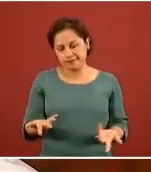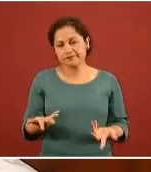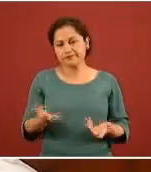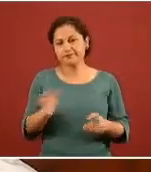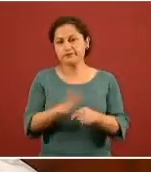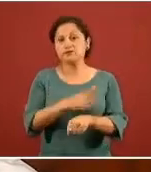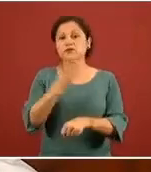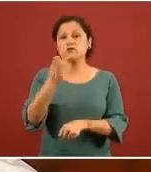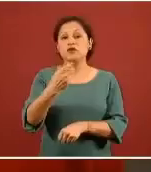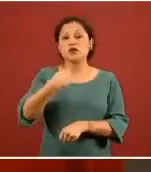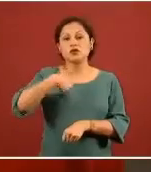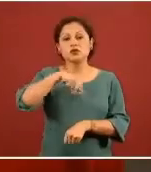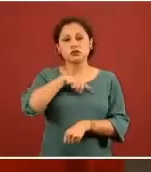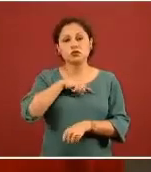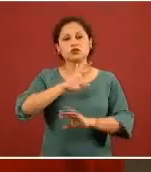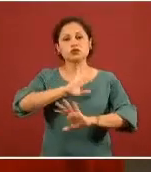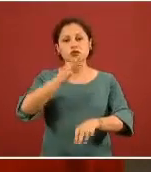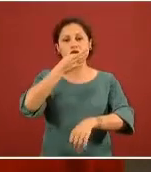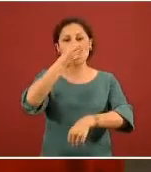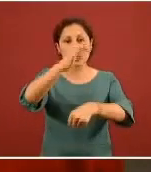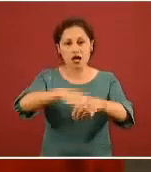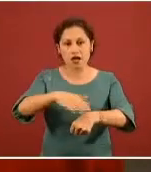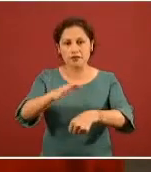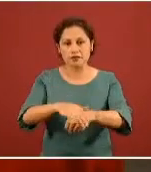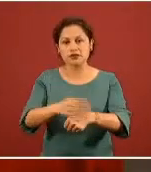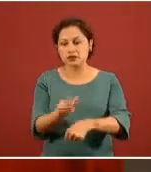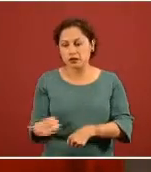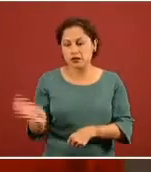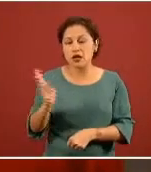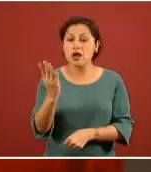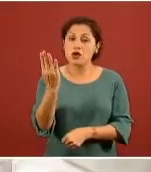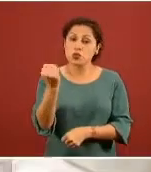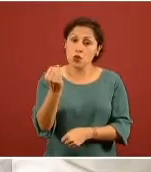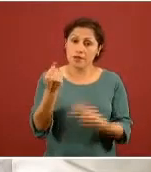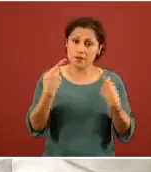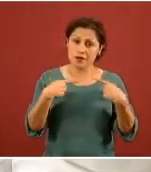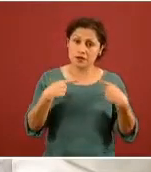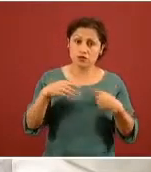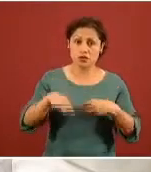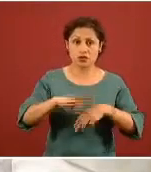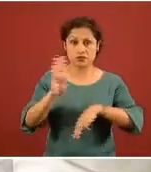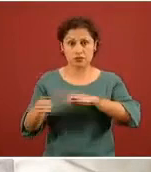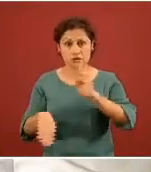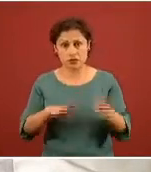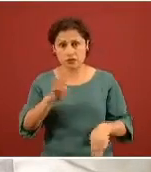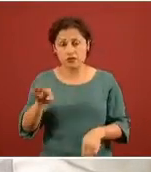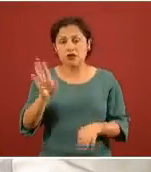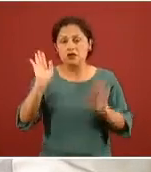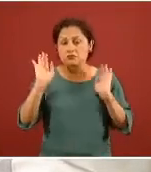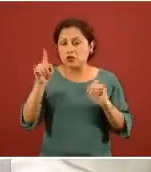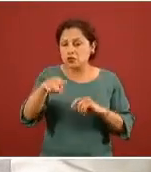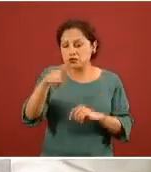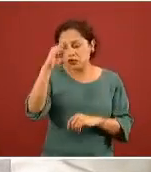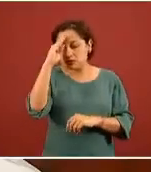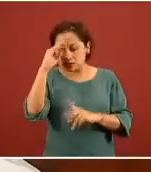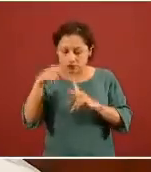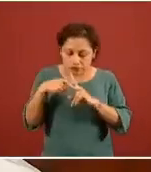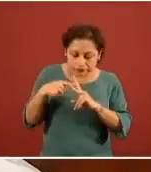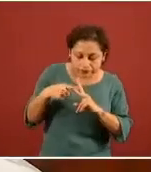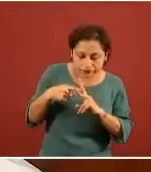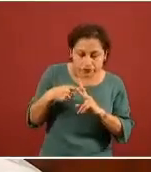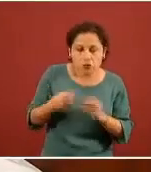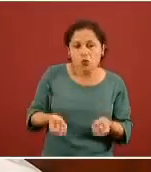hemos tenido 9 defunciones. Y si ustedes hacen el cálculo de la letalidad, esto es menor al